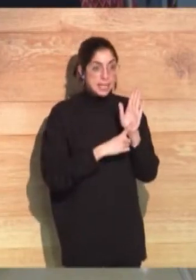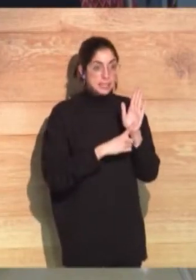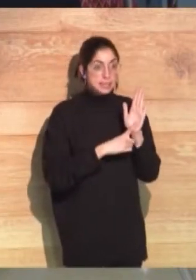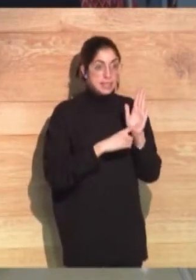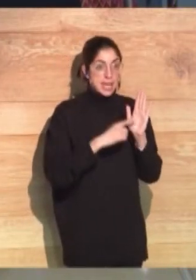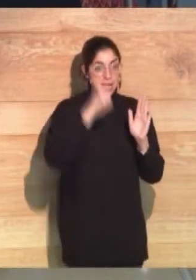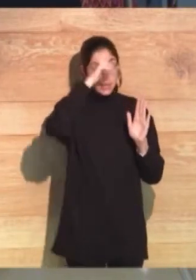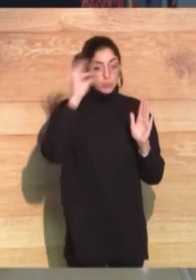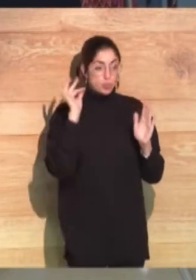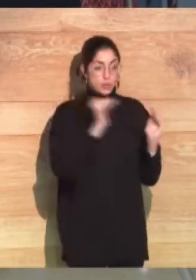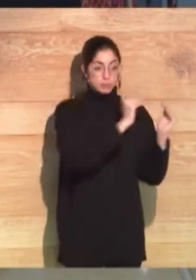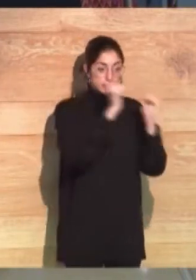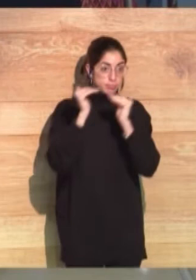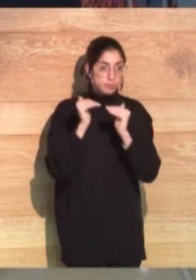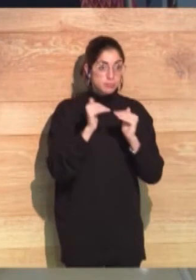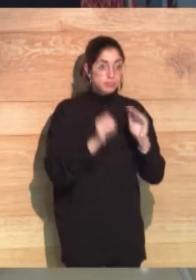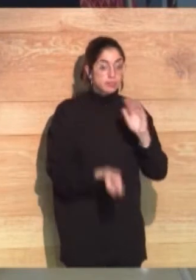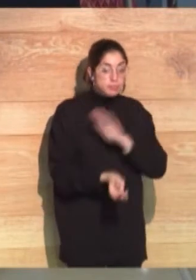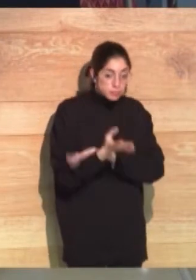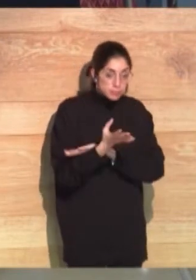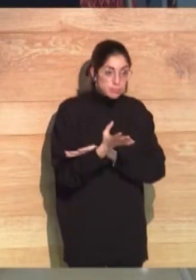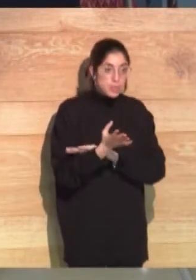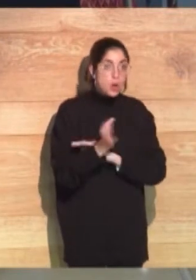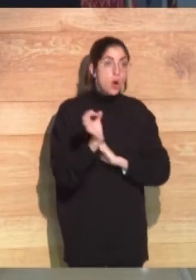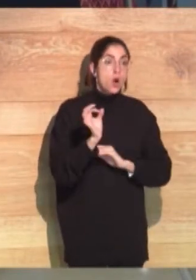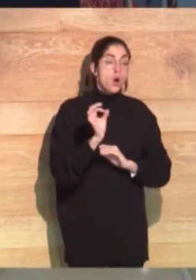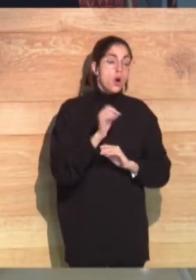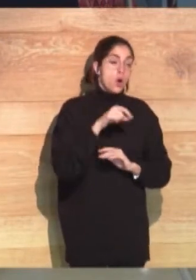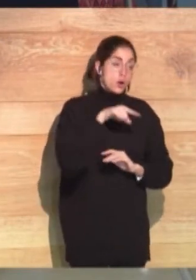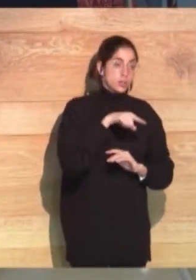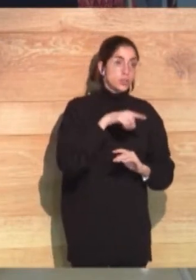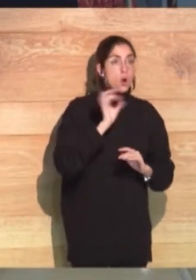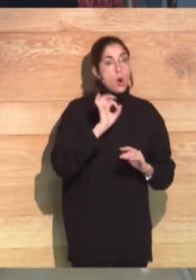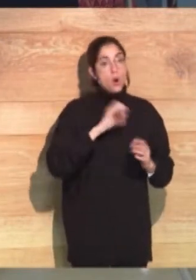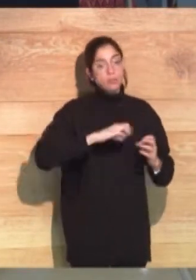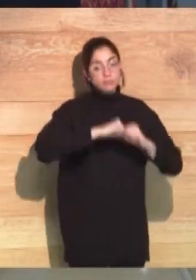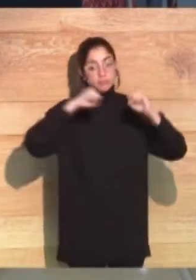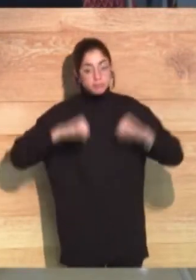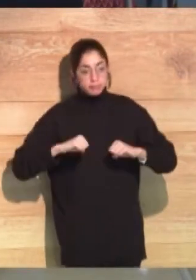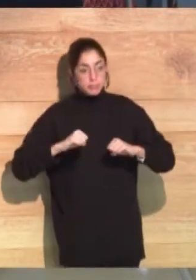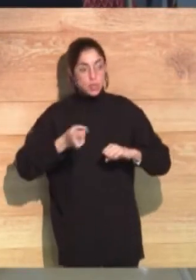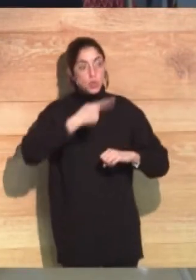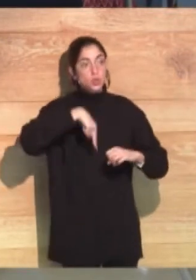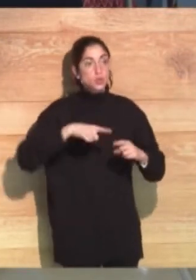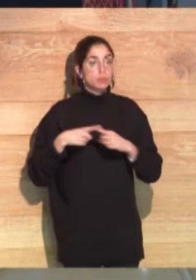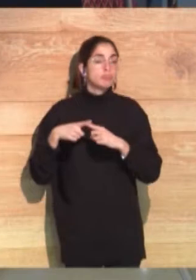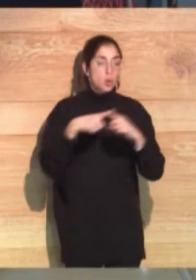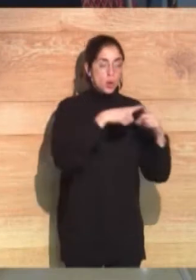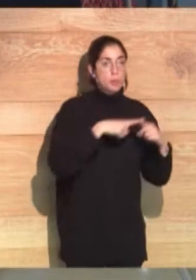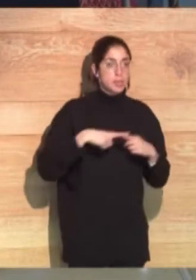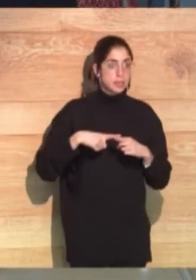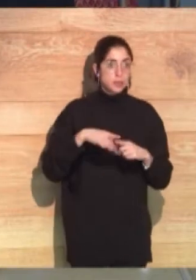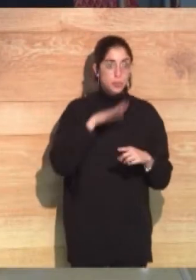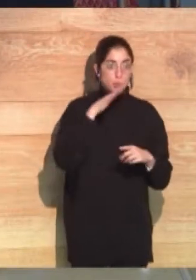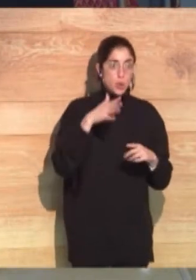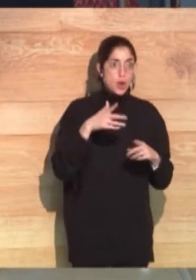cosa es que aparezcan y otra cosa es realmente implementarlas. Eso es algo que compartimos. ¿Cuántas leyes sabemos que fomentan